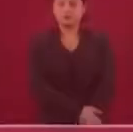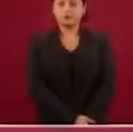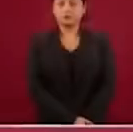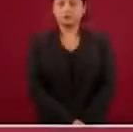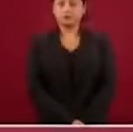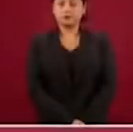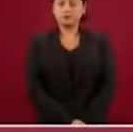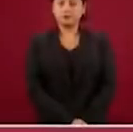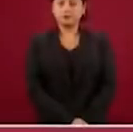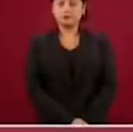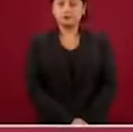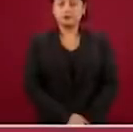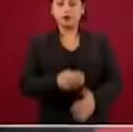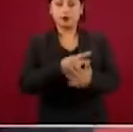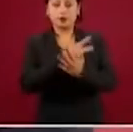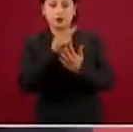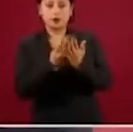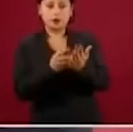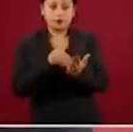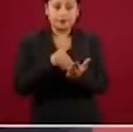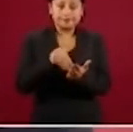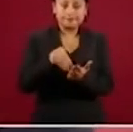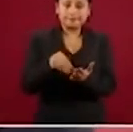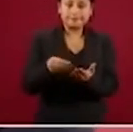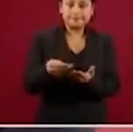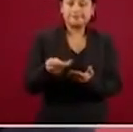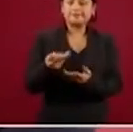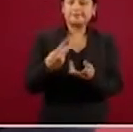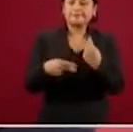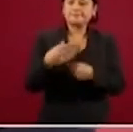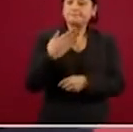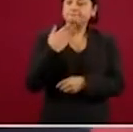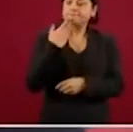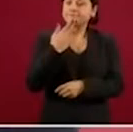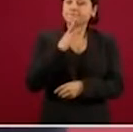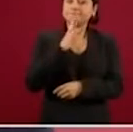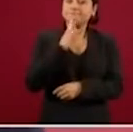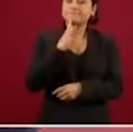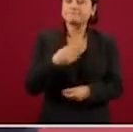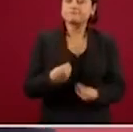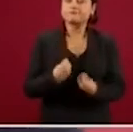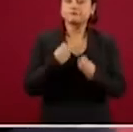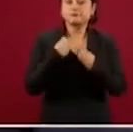se va avanzando, se está trabajando en